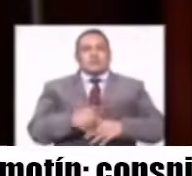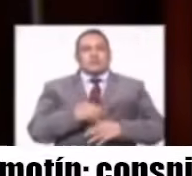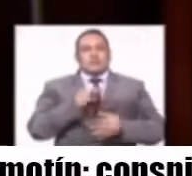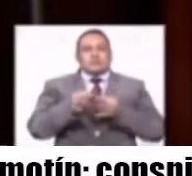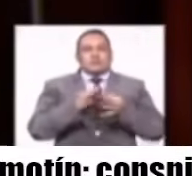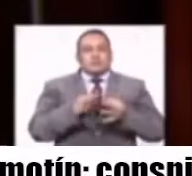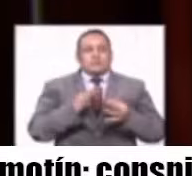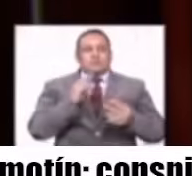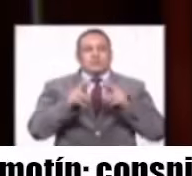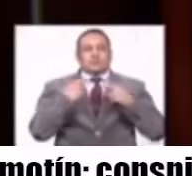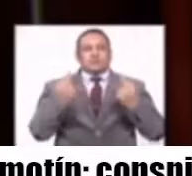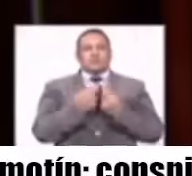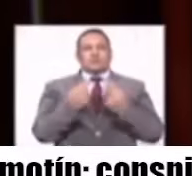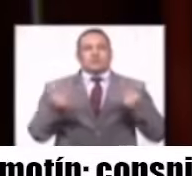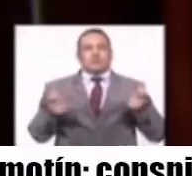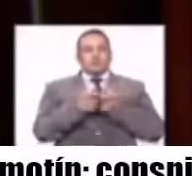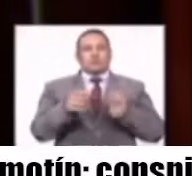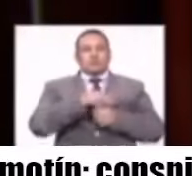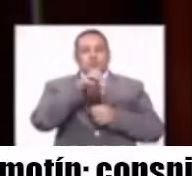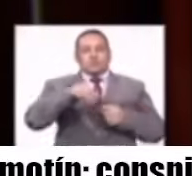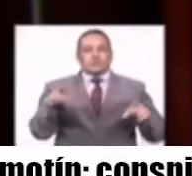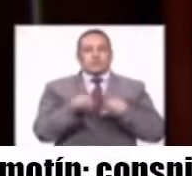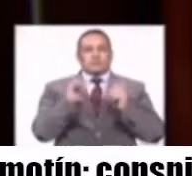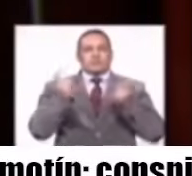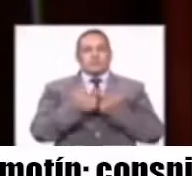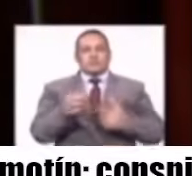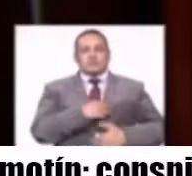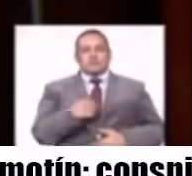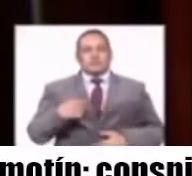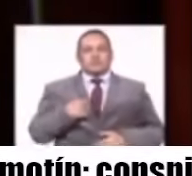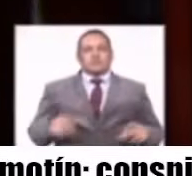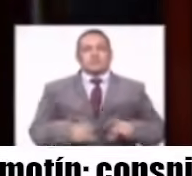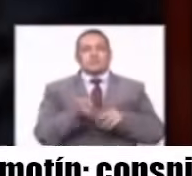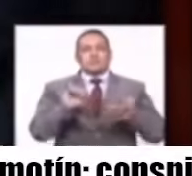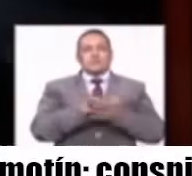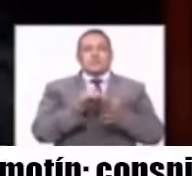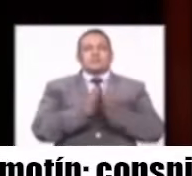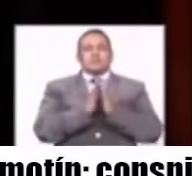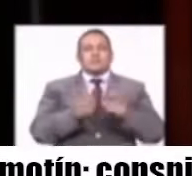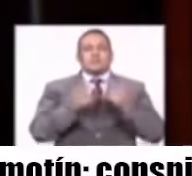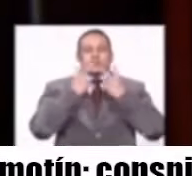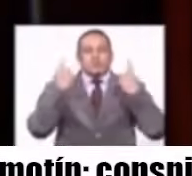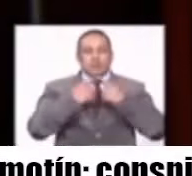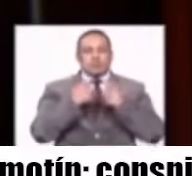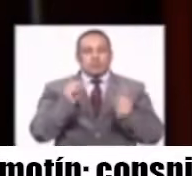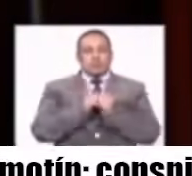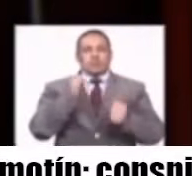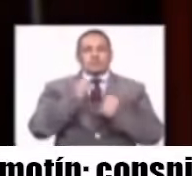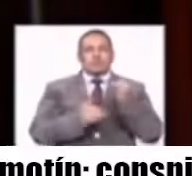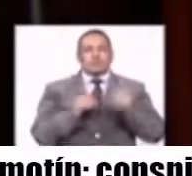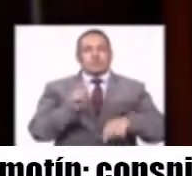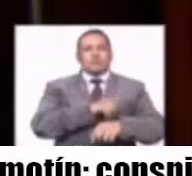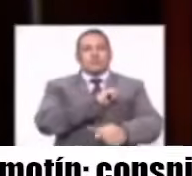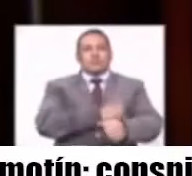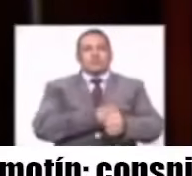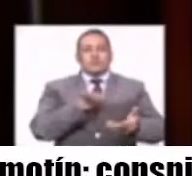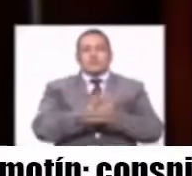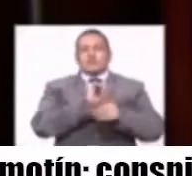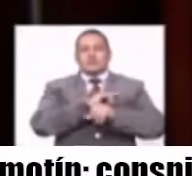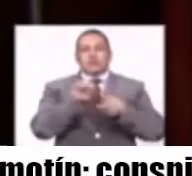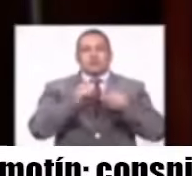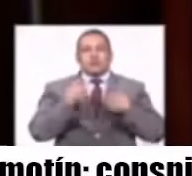porque no son sesiones descentralizadas de Consejo de Ministros, y se ha arrogado para sí un poder que nadie le